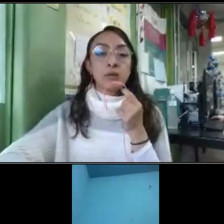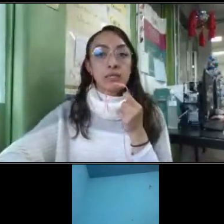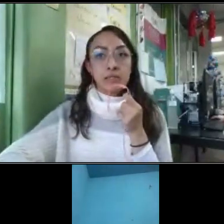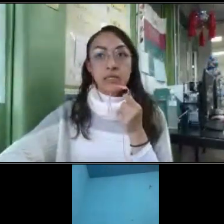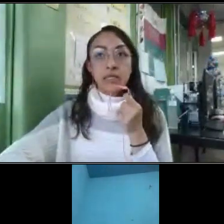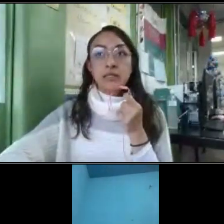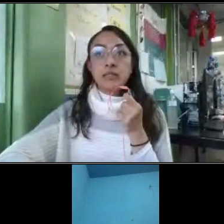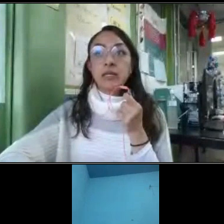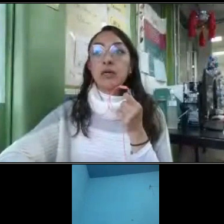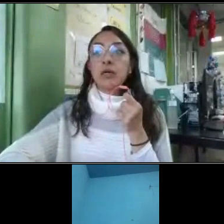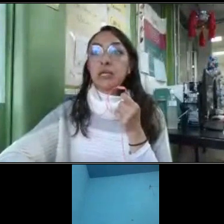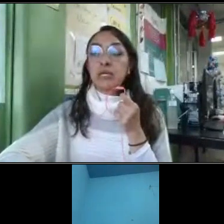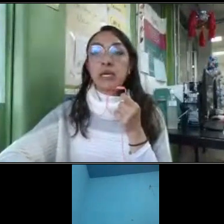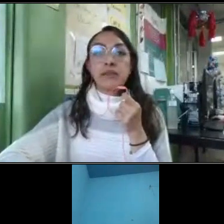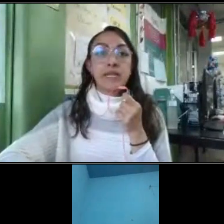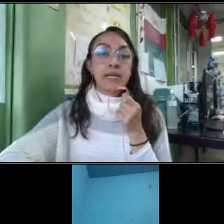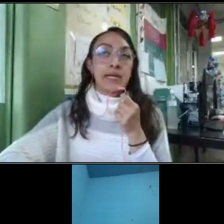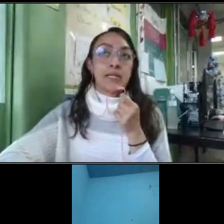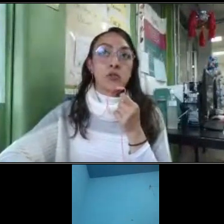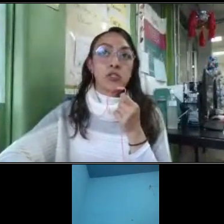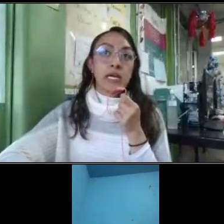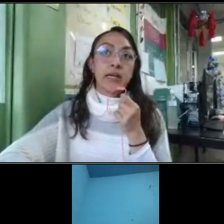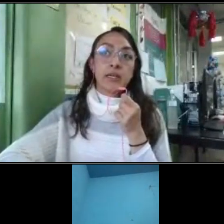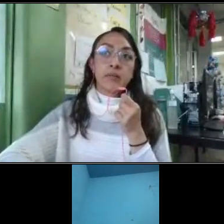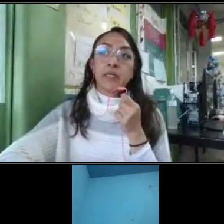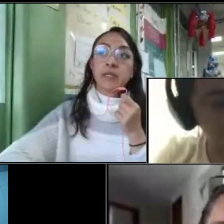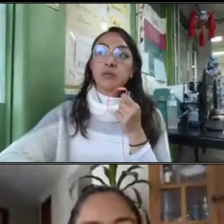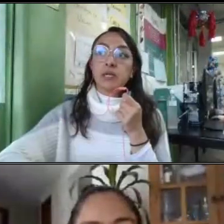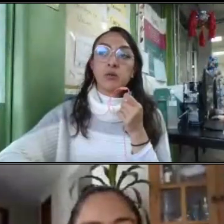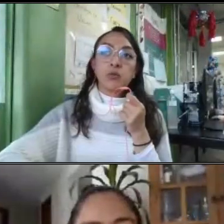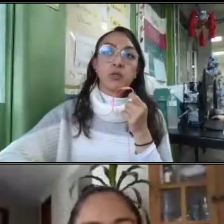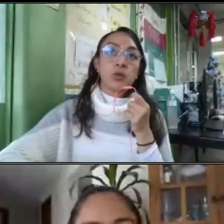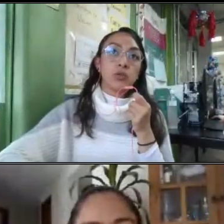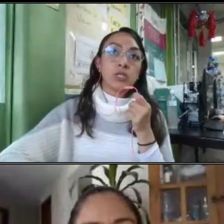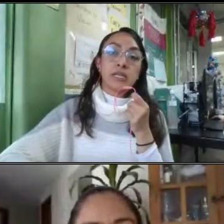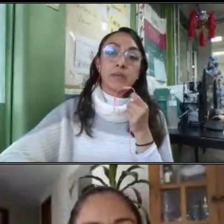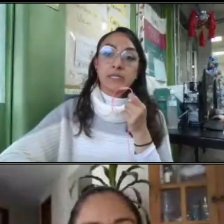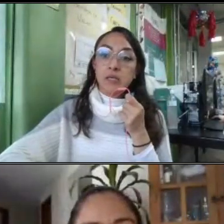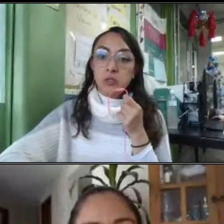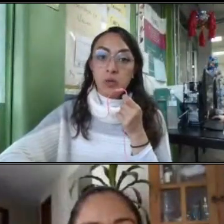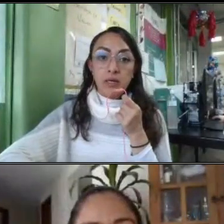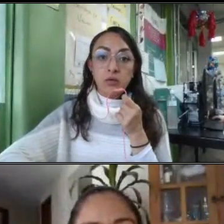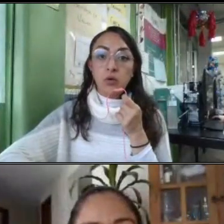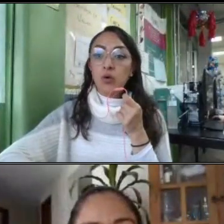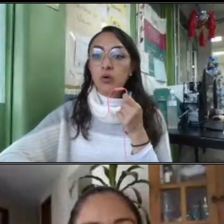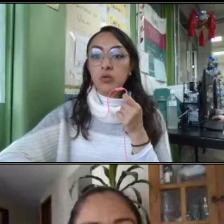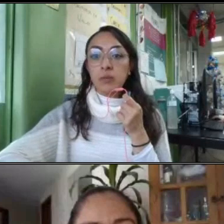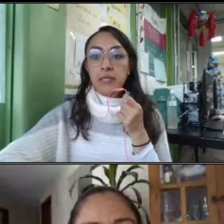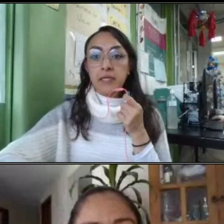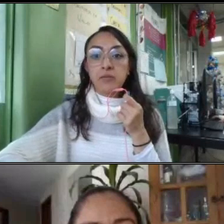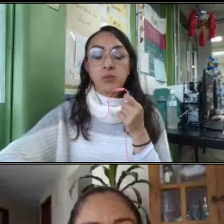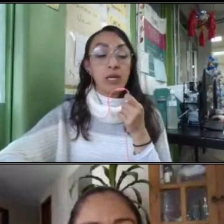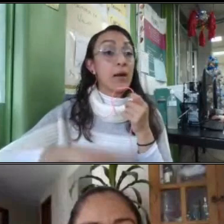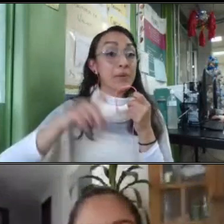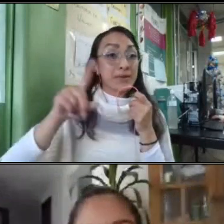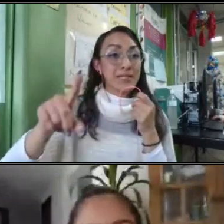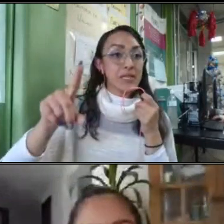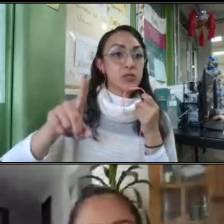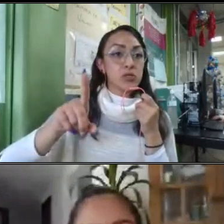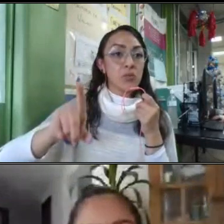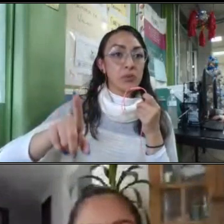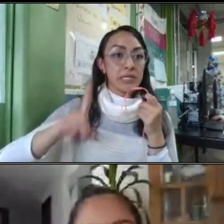la lengua de señas y nos llega de repente un alumno con discapacidad visual o con debilidad visual,